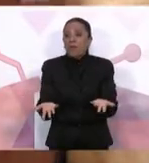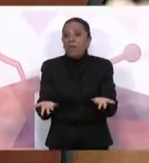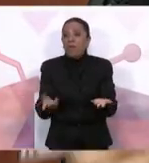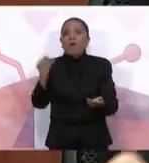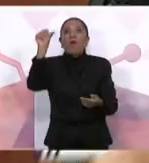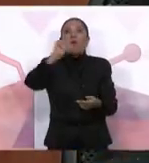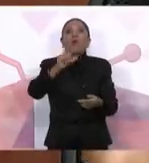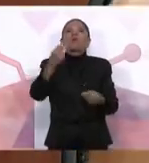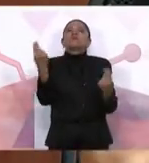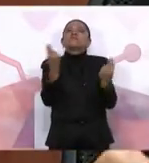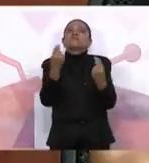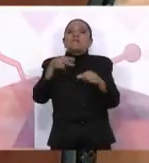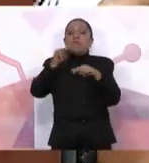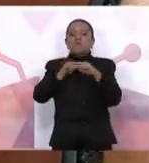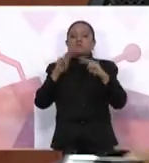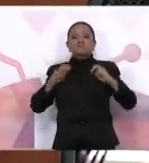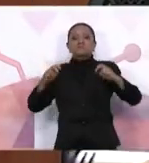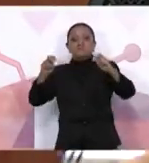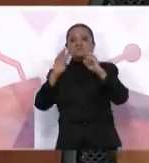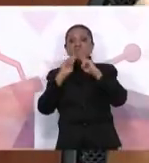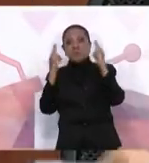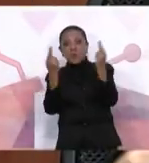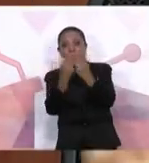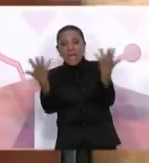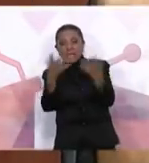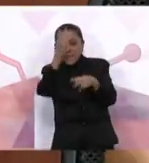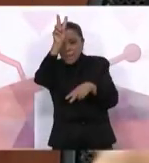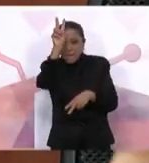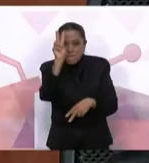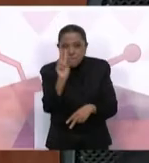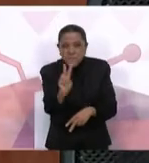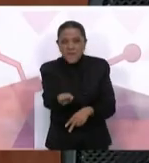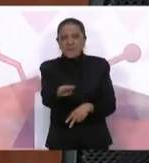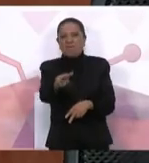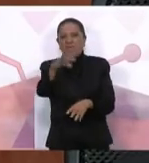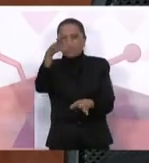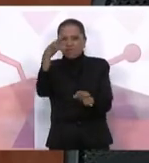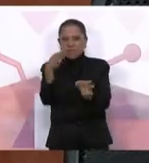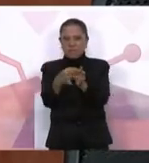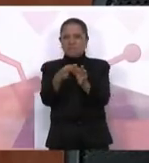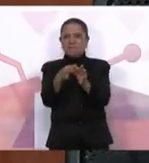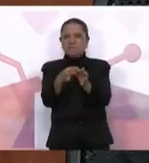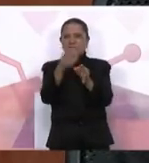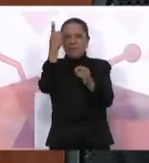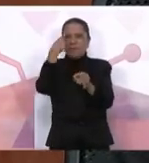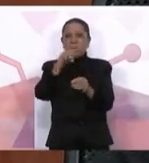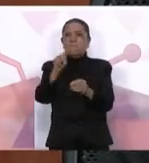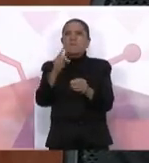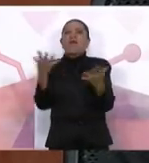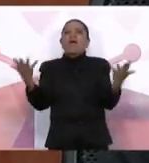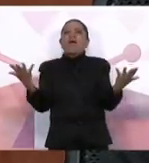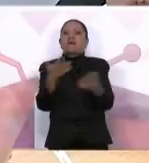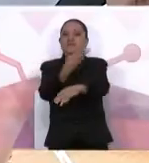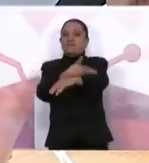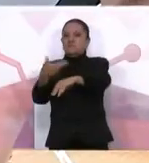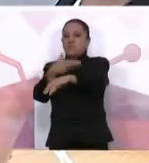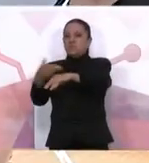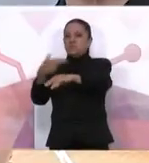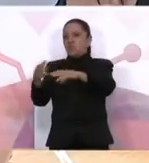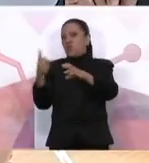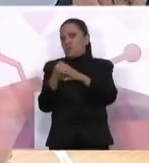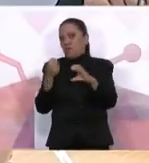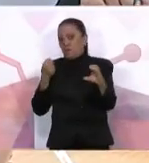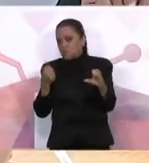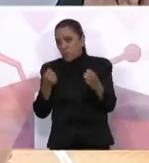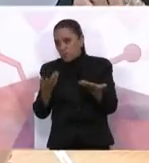ellos y llevar a cabo acciones verdaderamente efectivas y eficaces para darle solución al problema muy bien quiero destacar